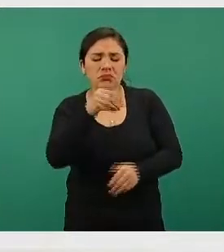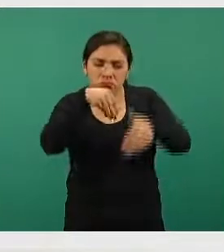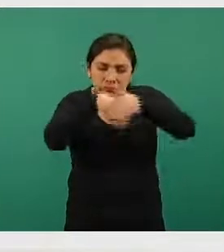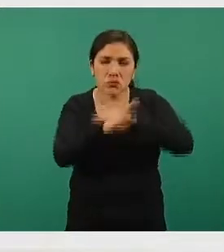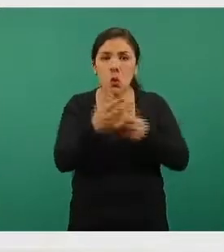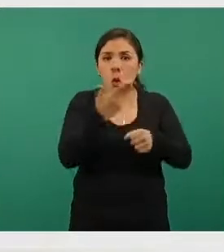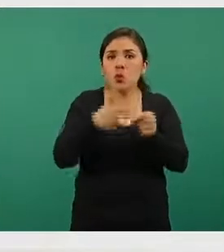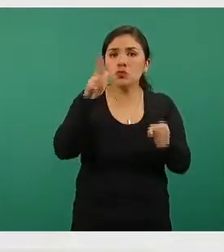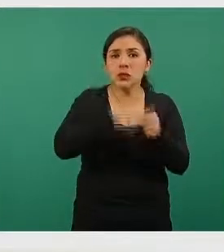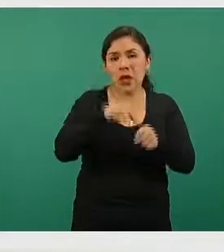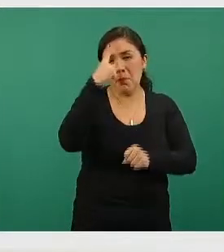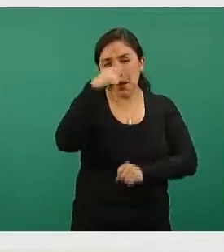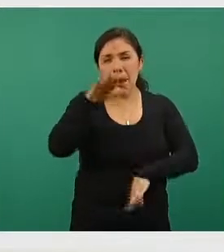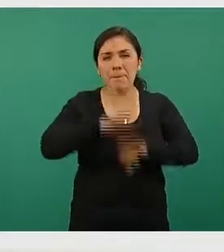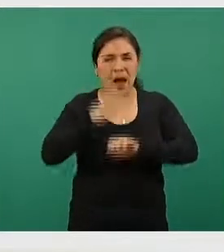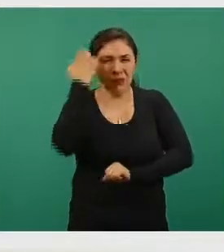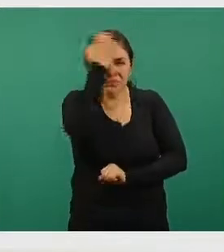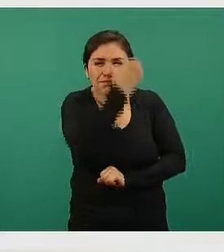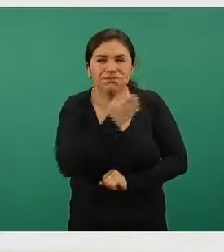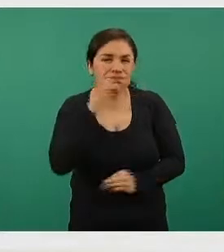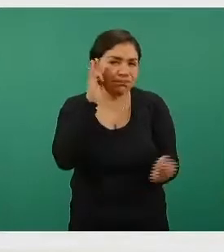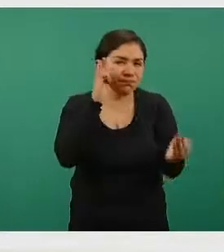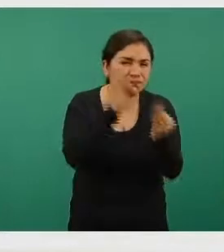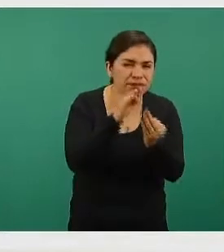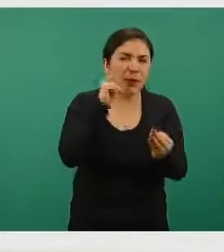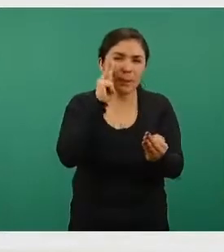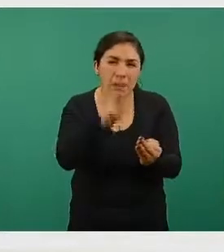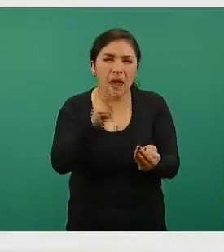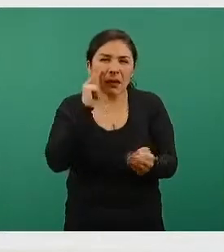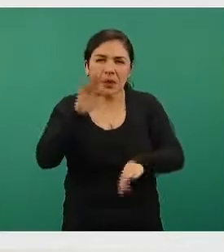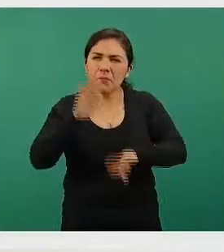observación para, obviamente, completar todos los